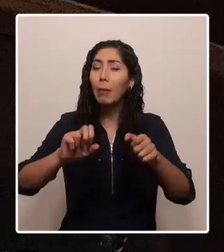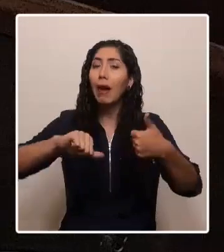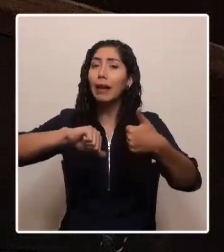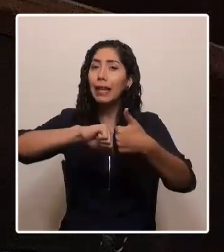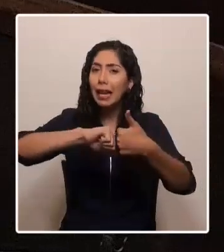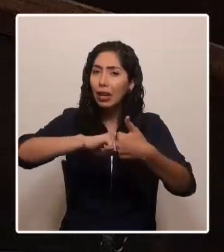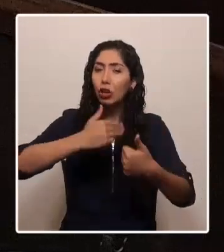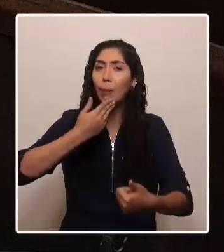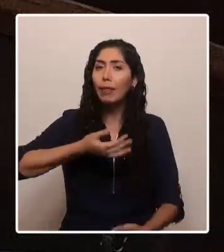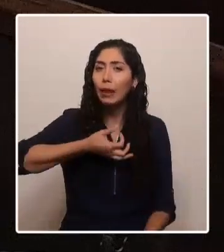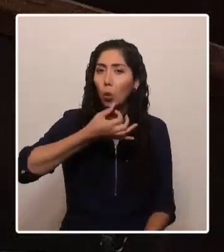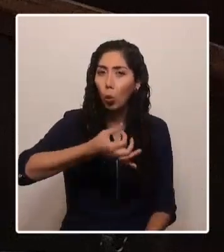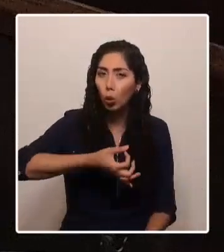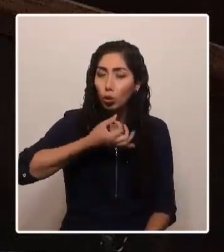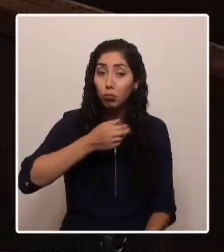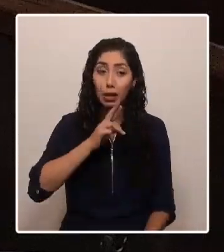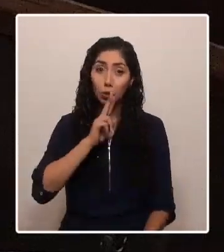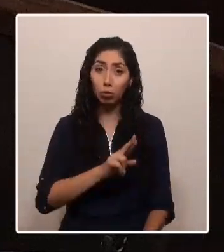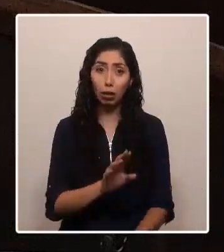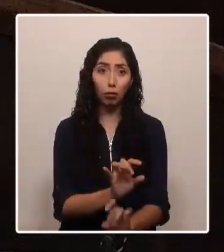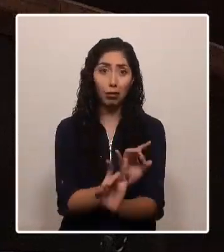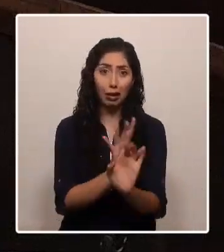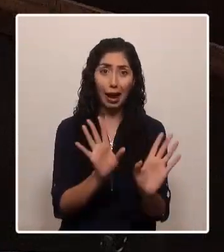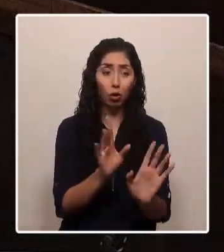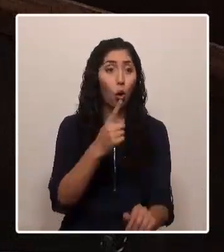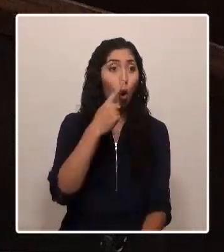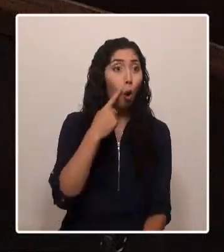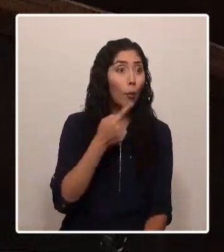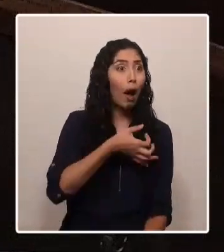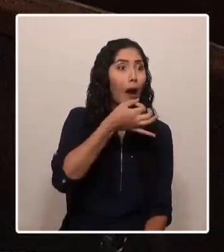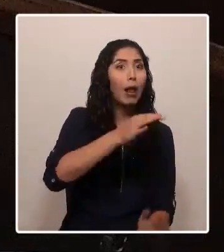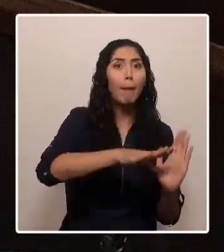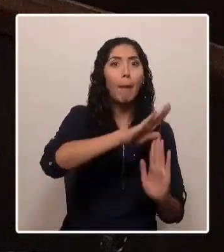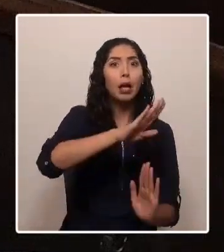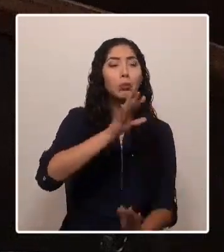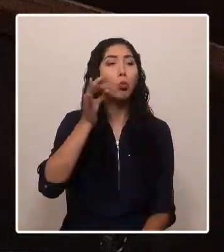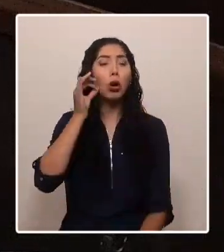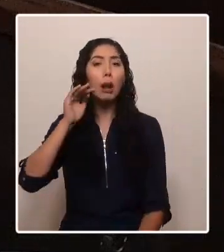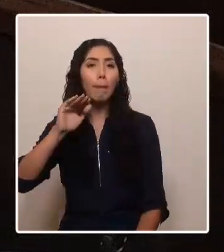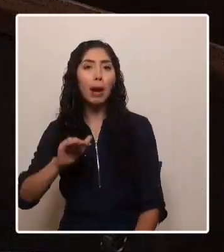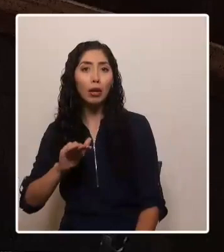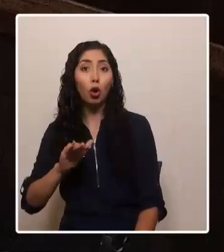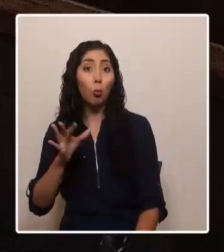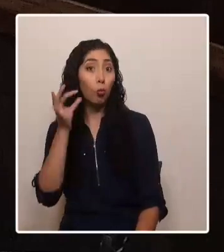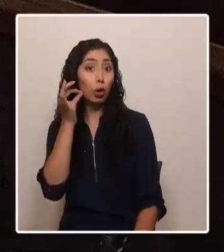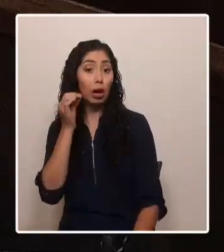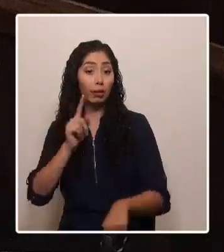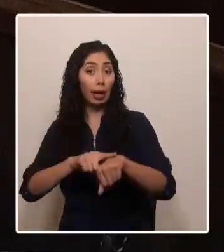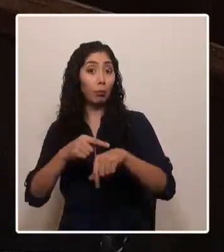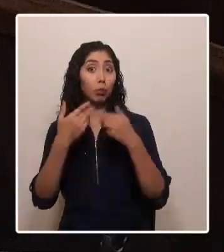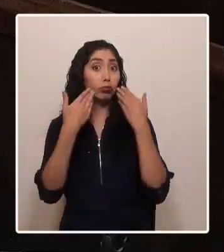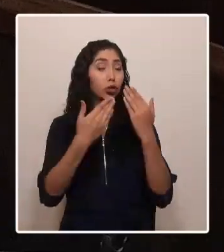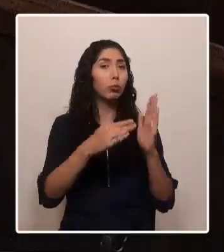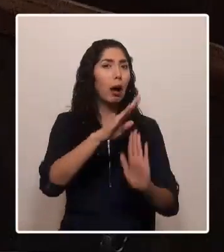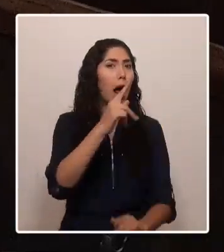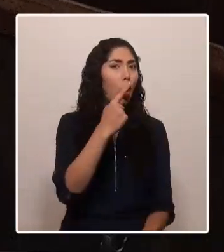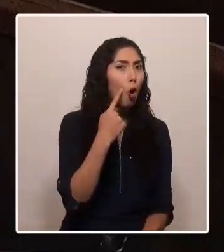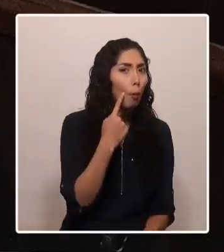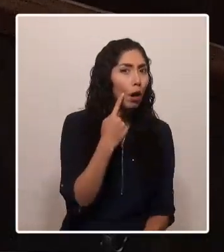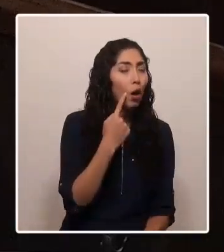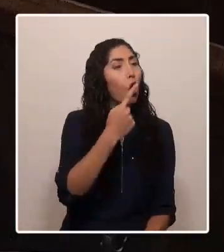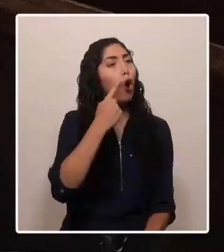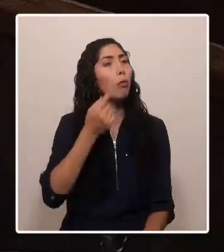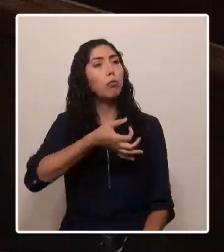Los resultados son claros. Los hombres hablan más que las mujeres les cedemos más tiempo a los hombres y los hombres hablan más de temas de